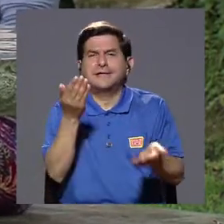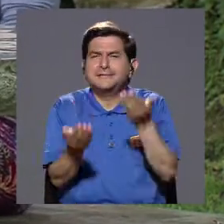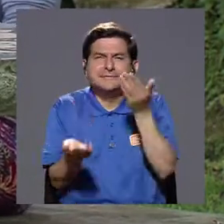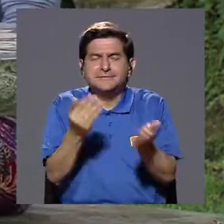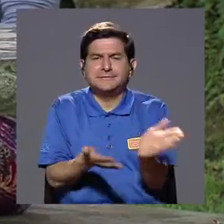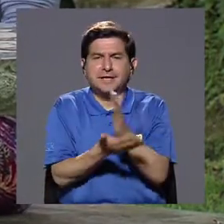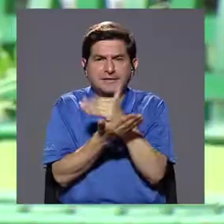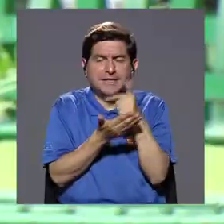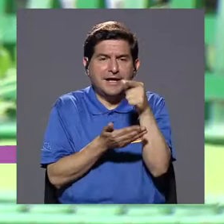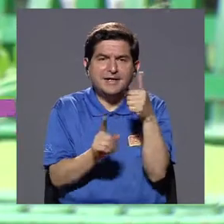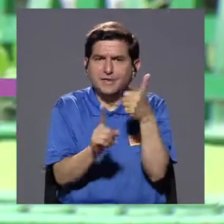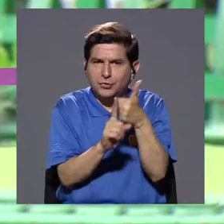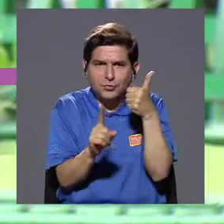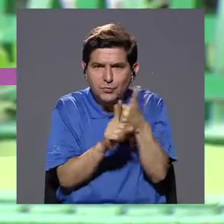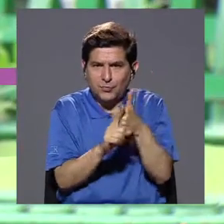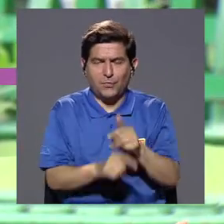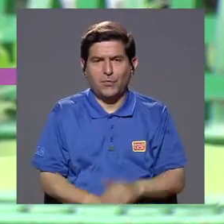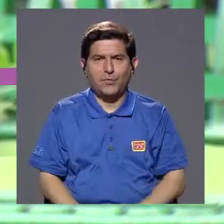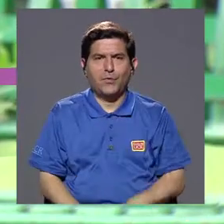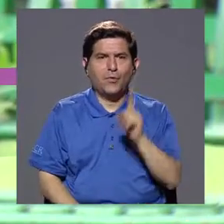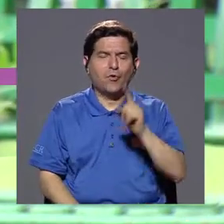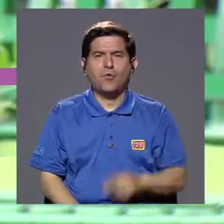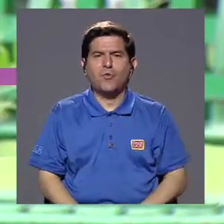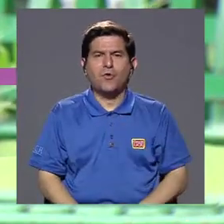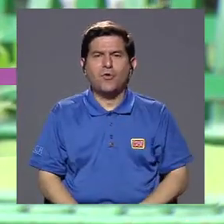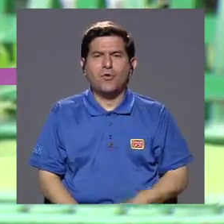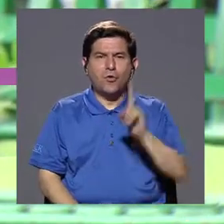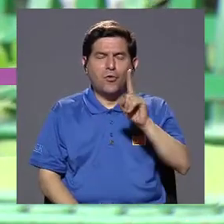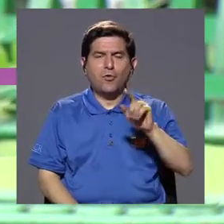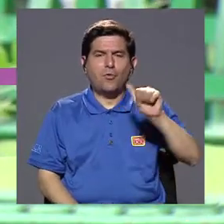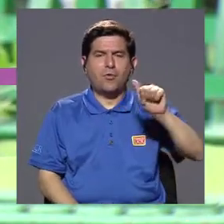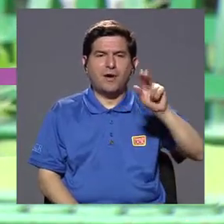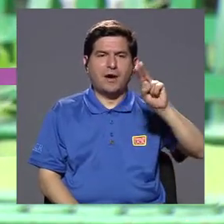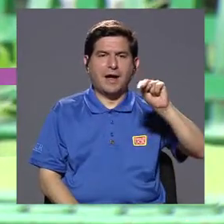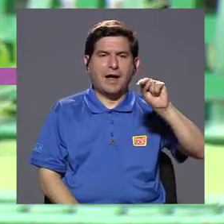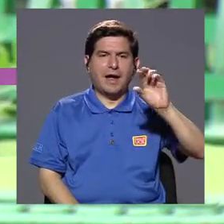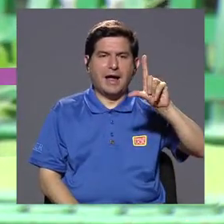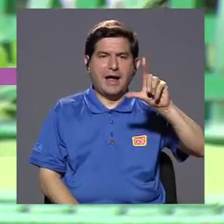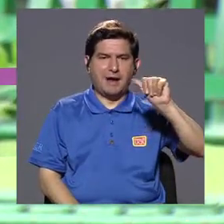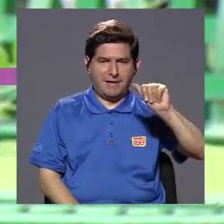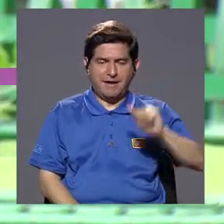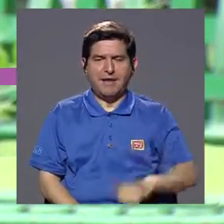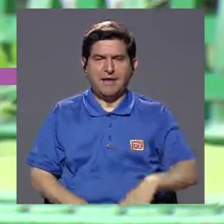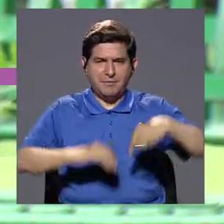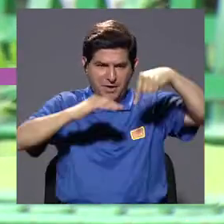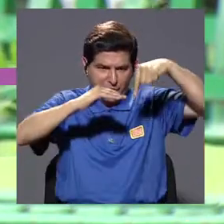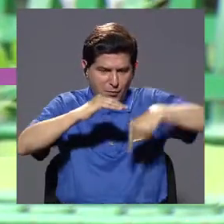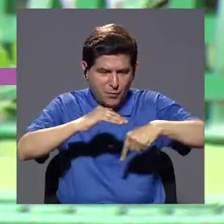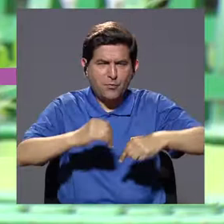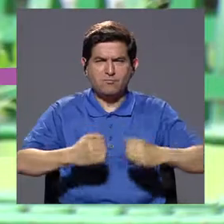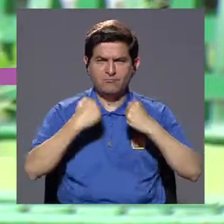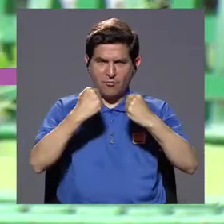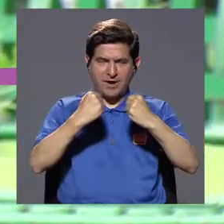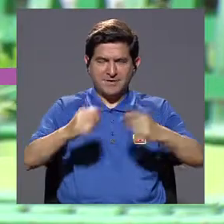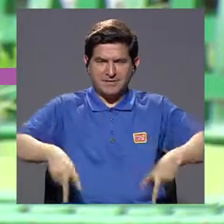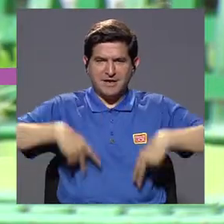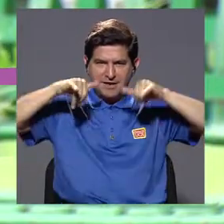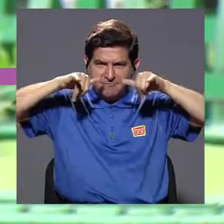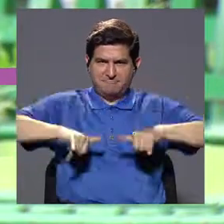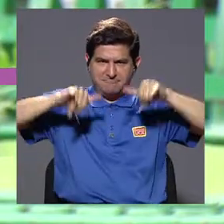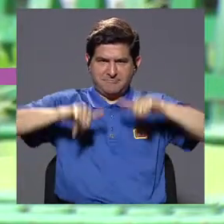y tal vez algo de eso sea como un ancla que le permite sostenerse le permite sostenerse a la vida que le